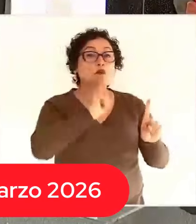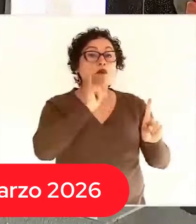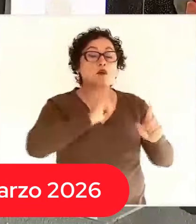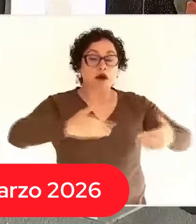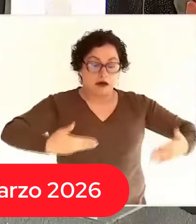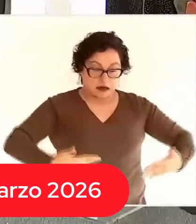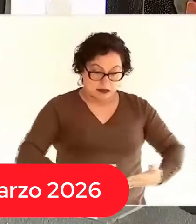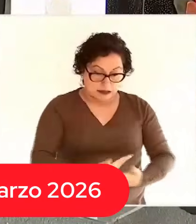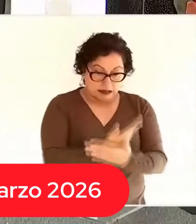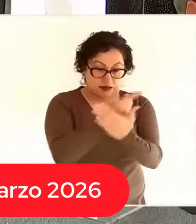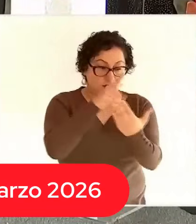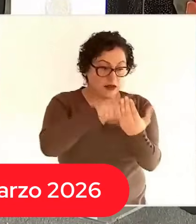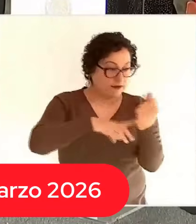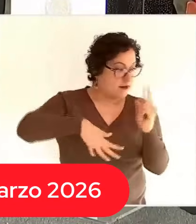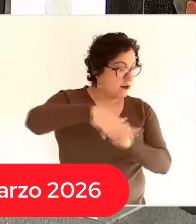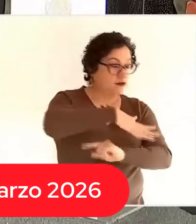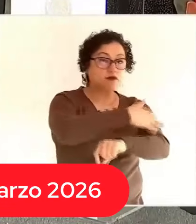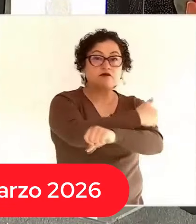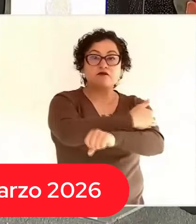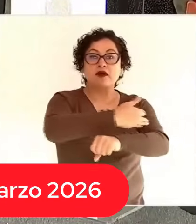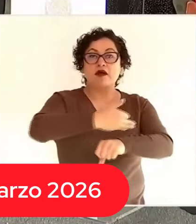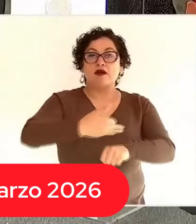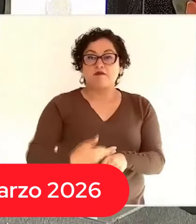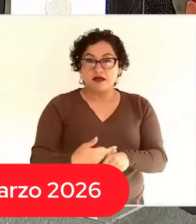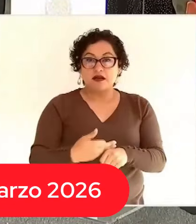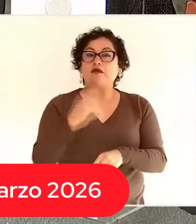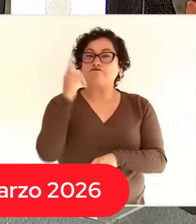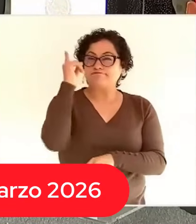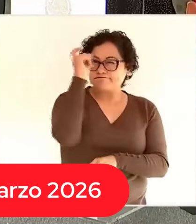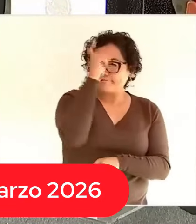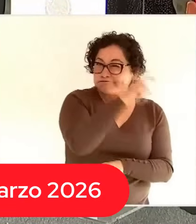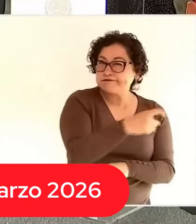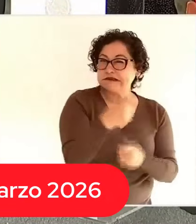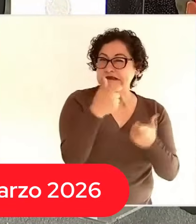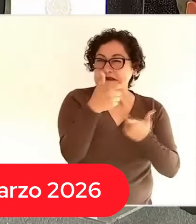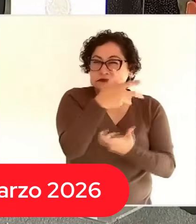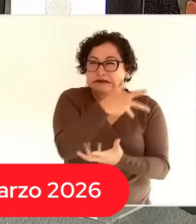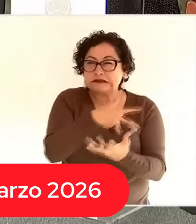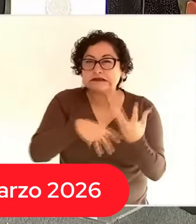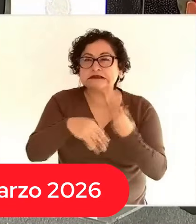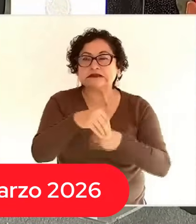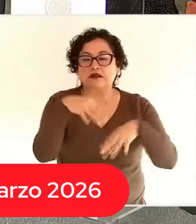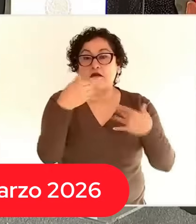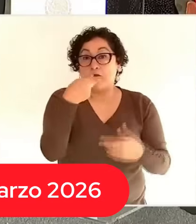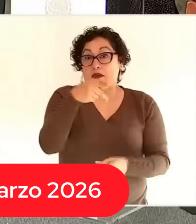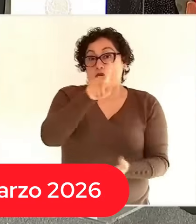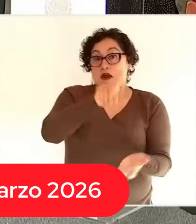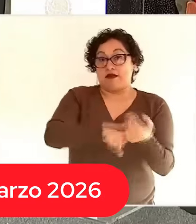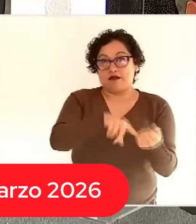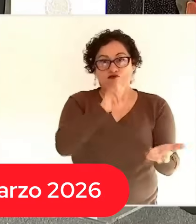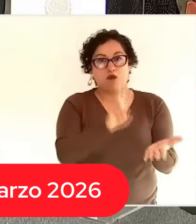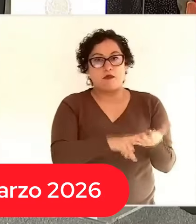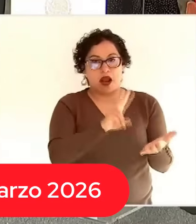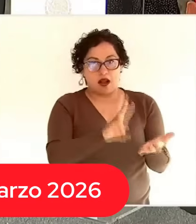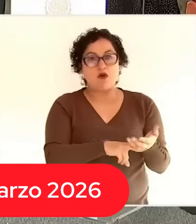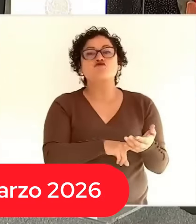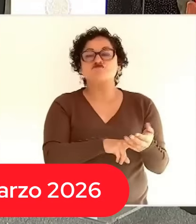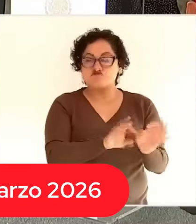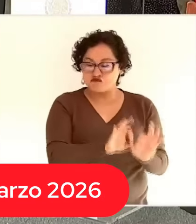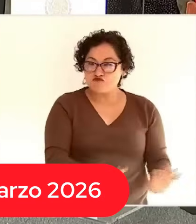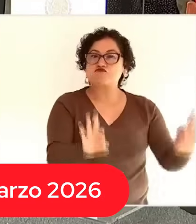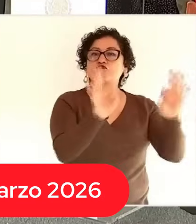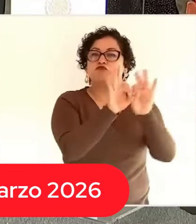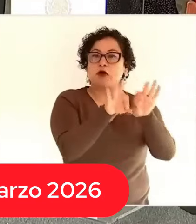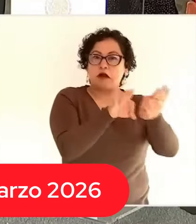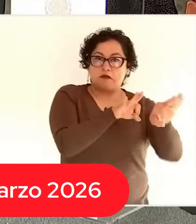una familia con una posición económica desahogada, en la que se apreciaban valores como el trabajo, el honor y